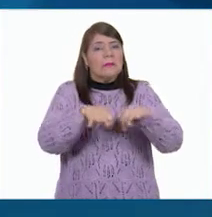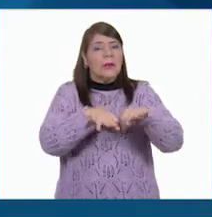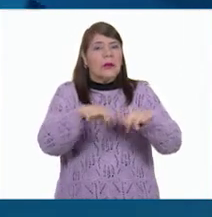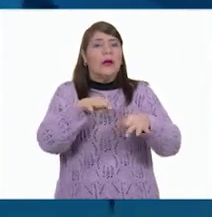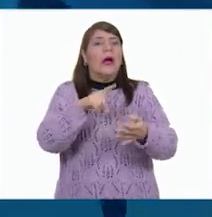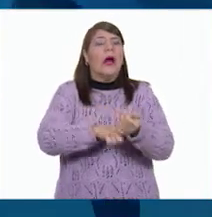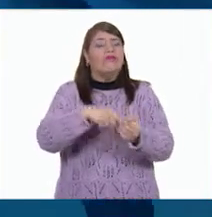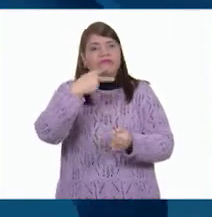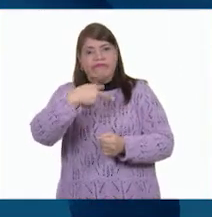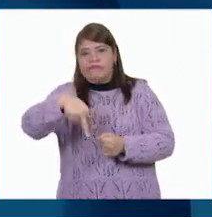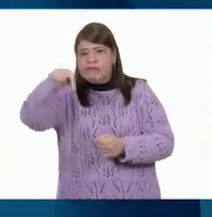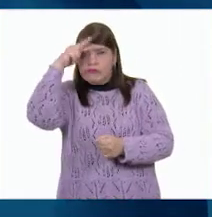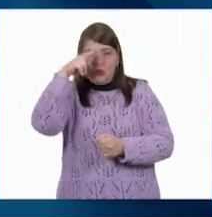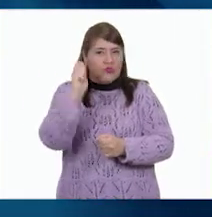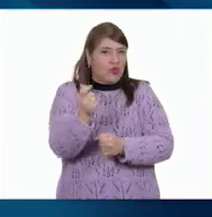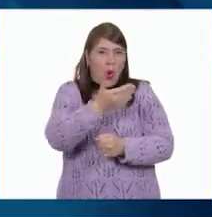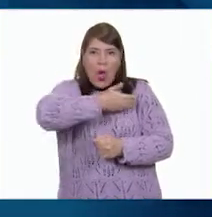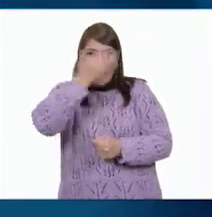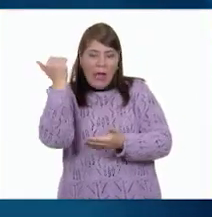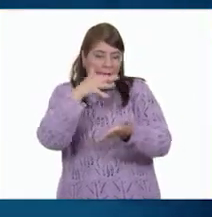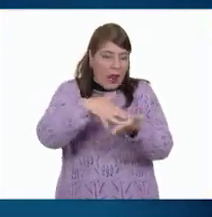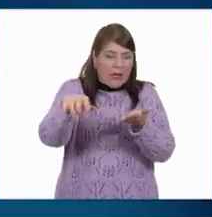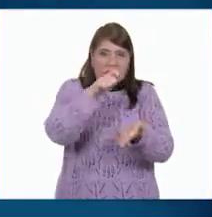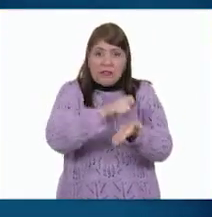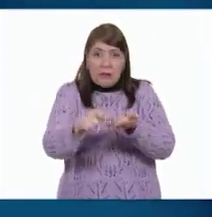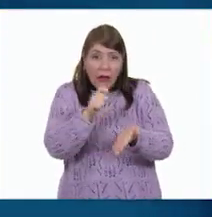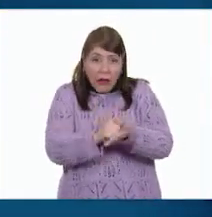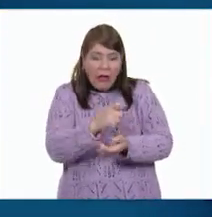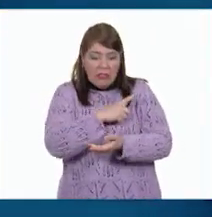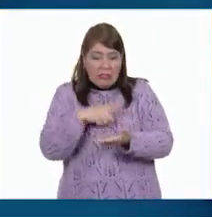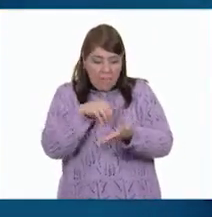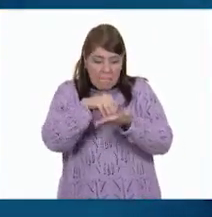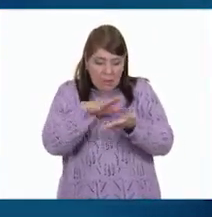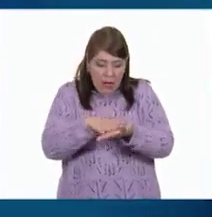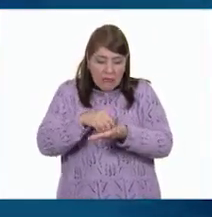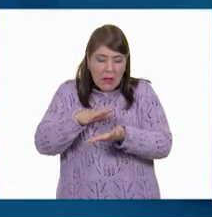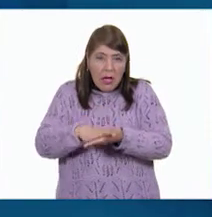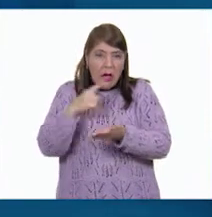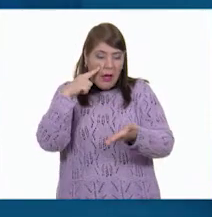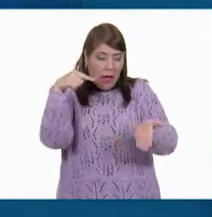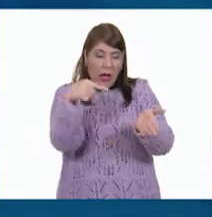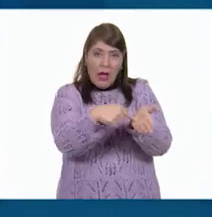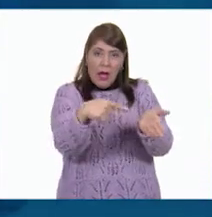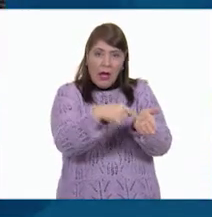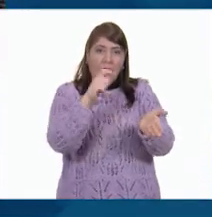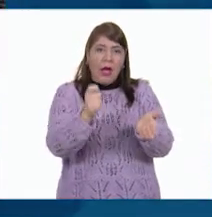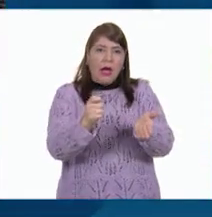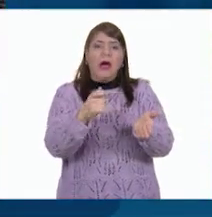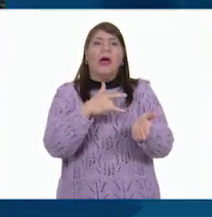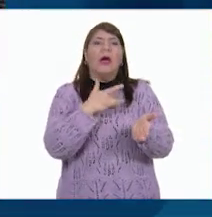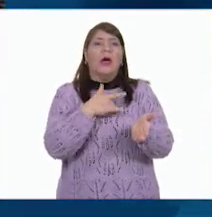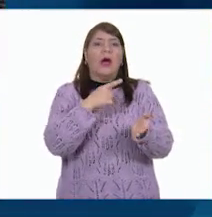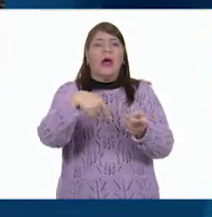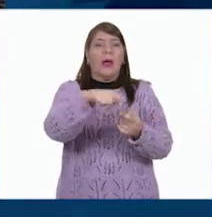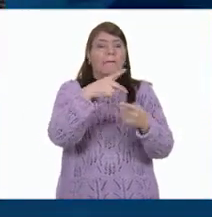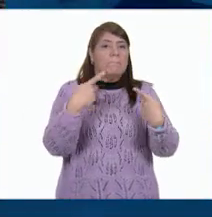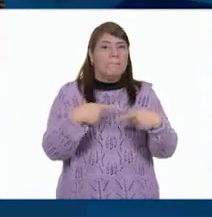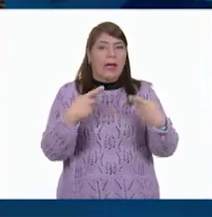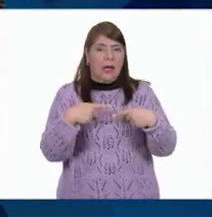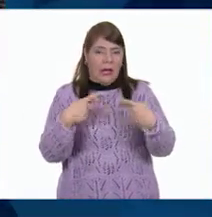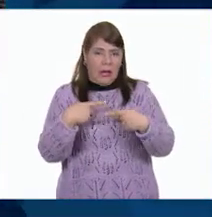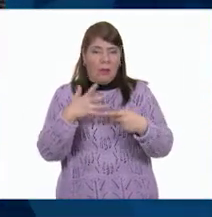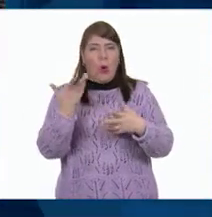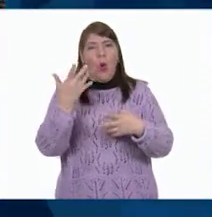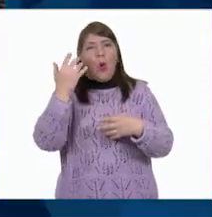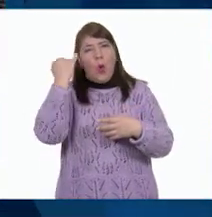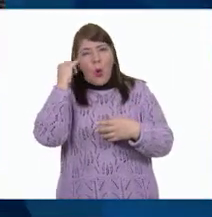eran analfabetas y su deuda se anotaba en una hoja, en un registro de las haciendas, y los